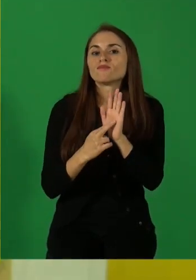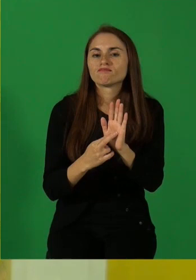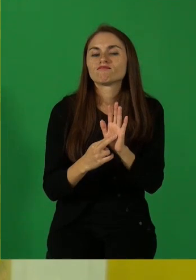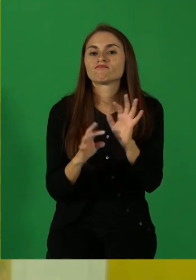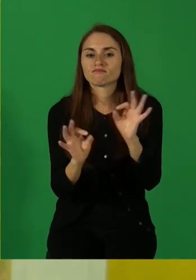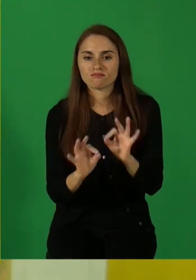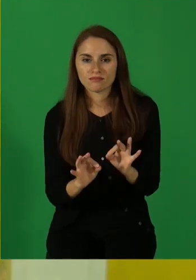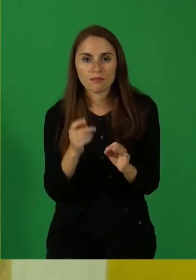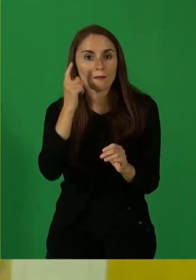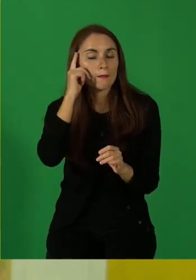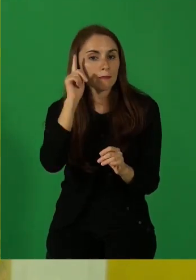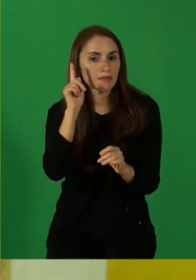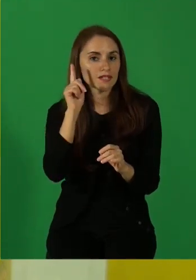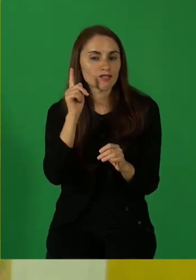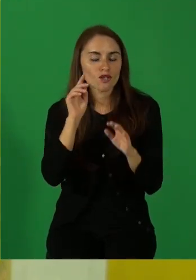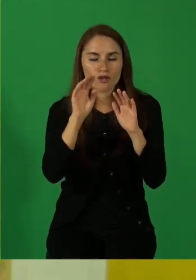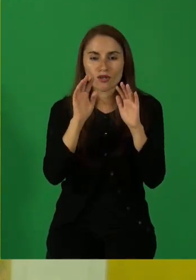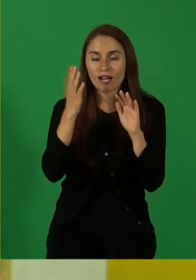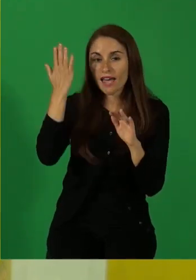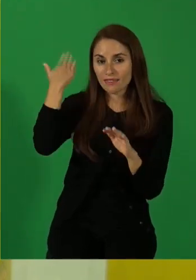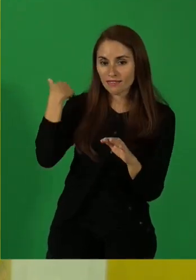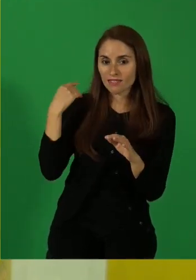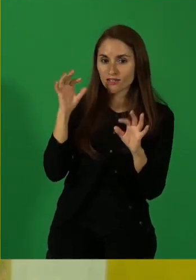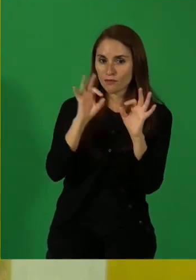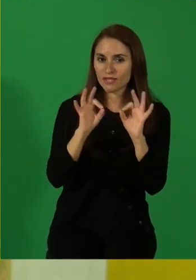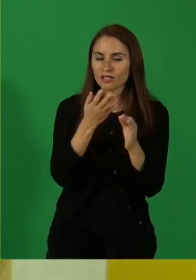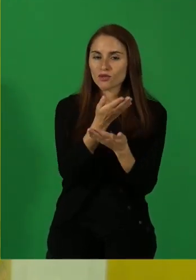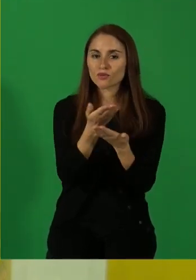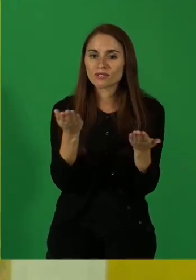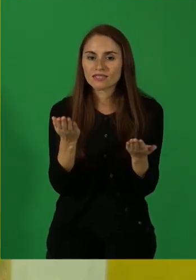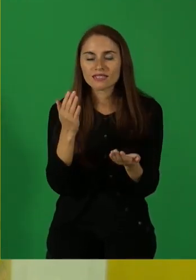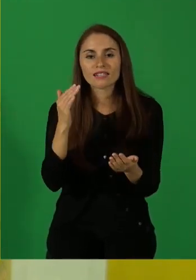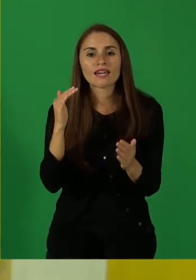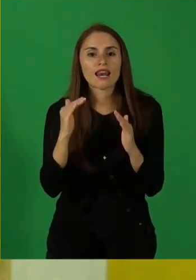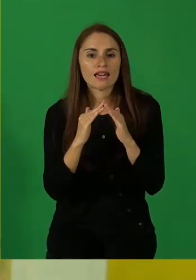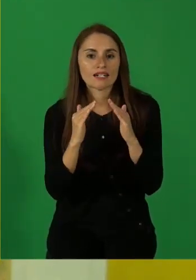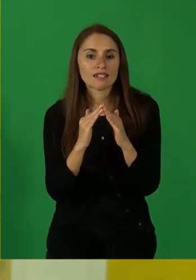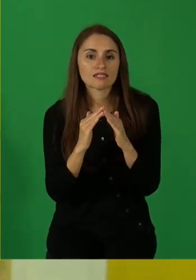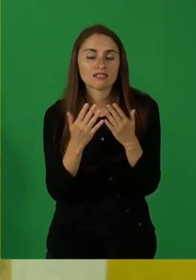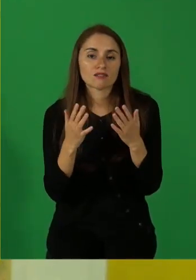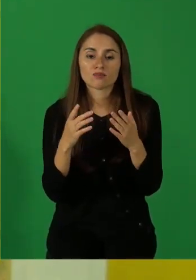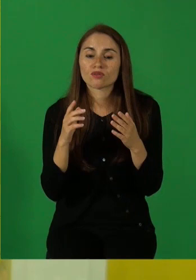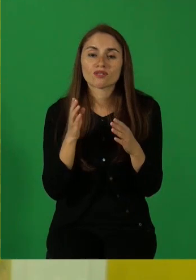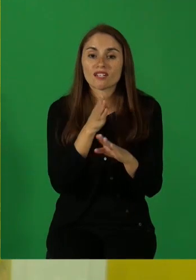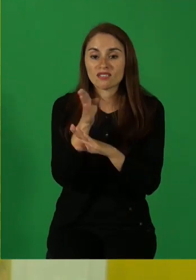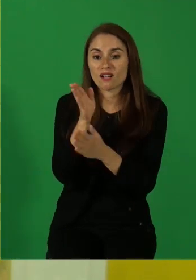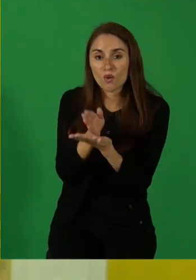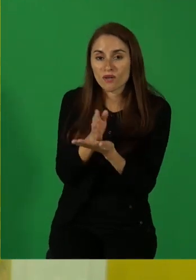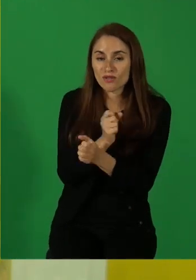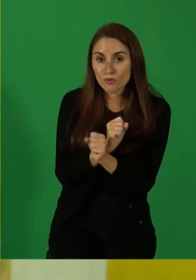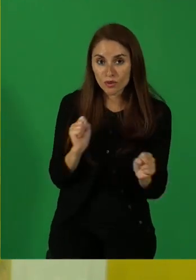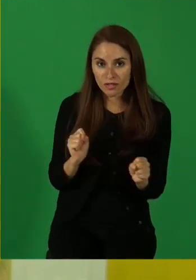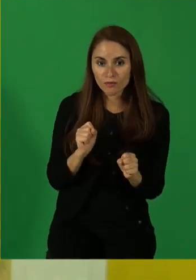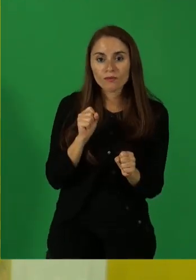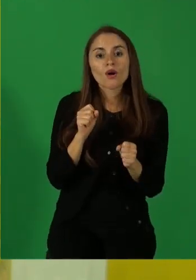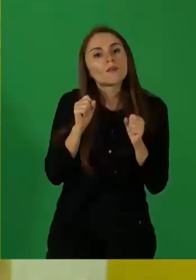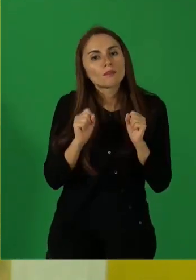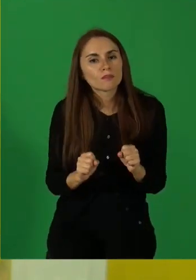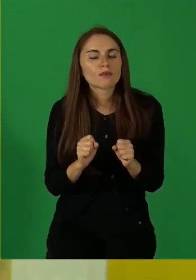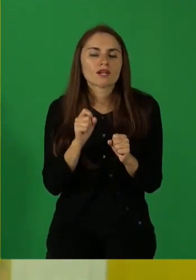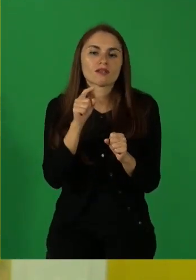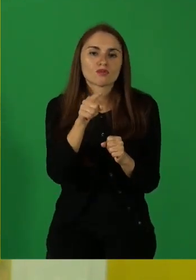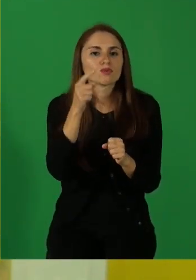idea es, como te dije en la clase anterior, que tú en tu casa, aunque no estemos en clases presenciales, tengas la posibilidad de